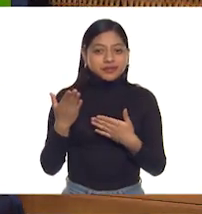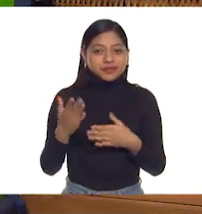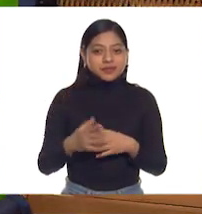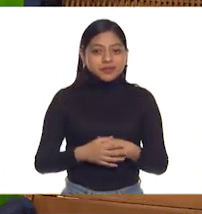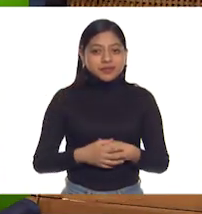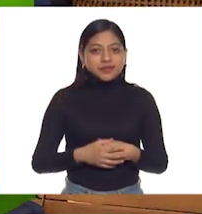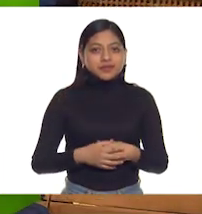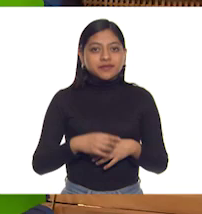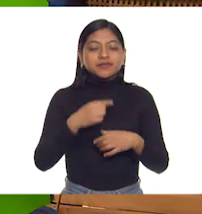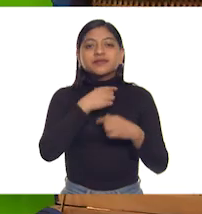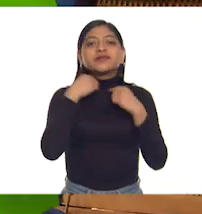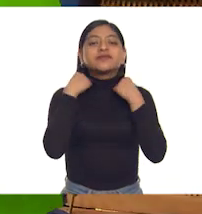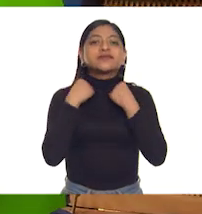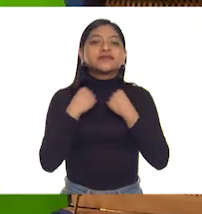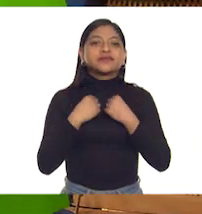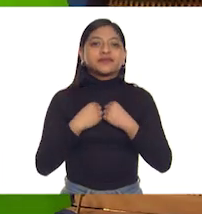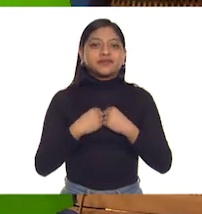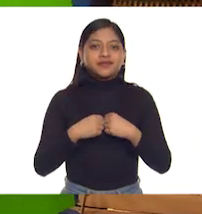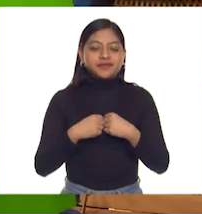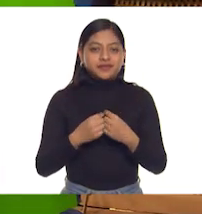estos collares.